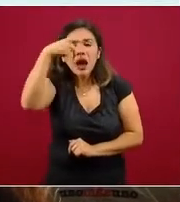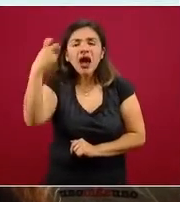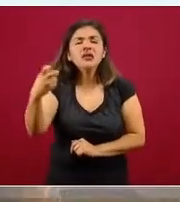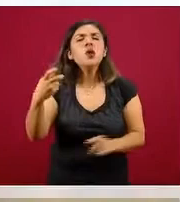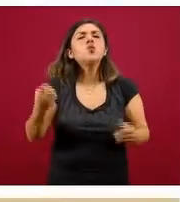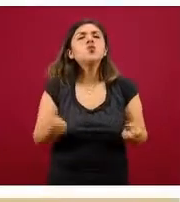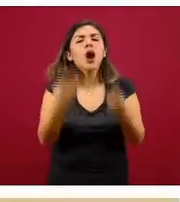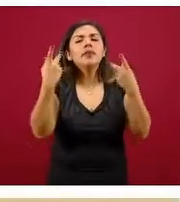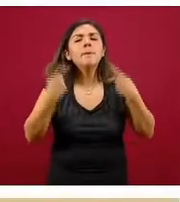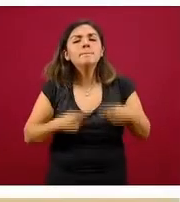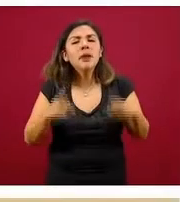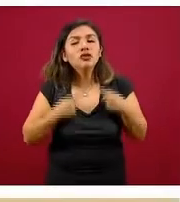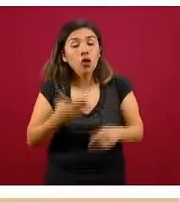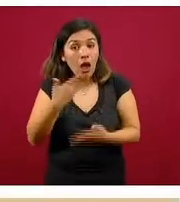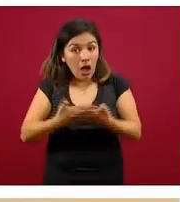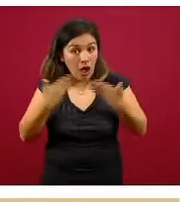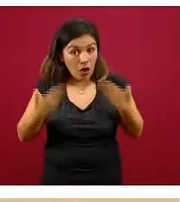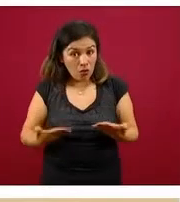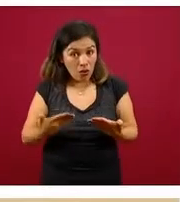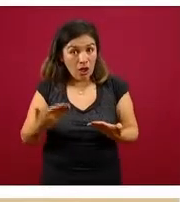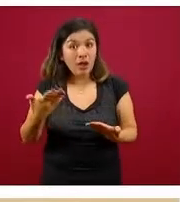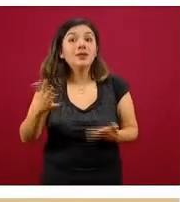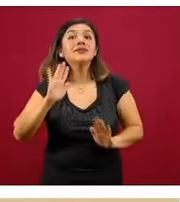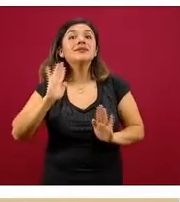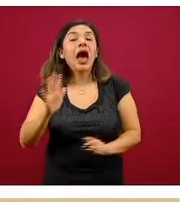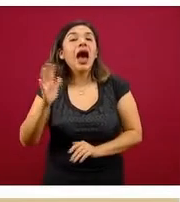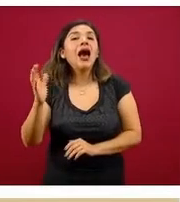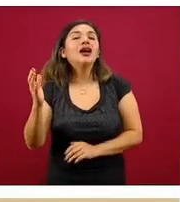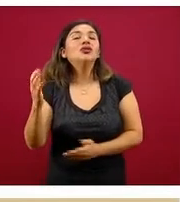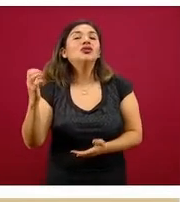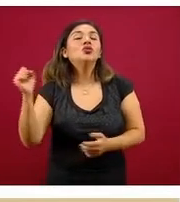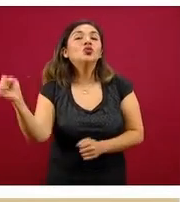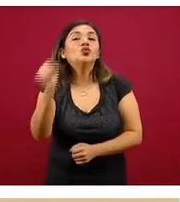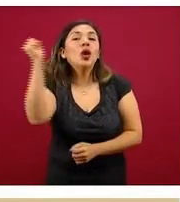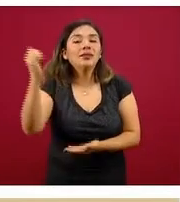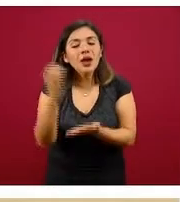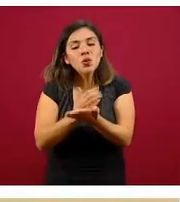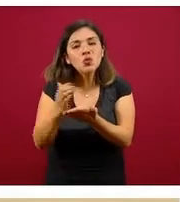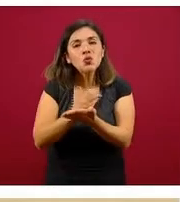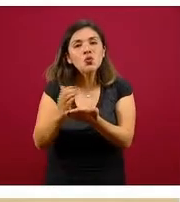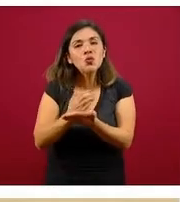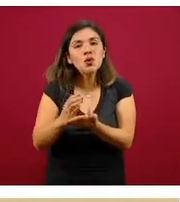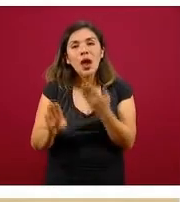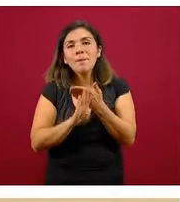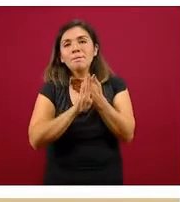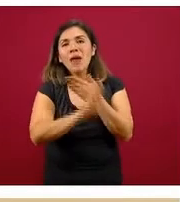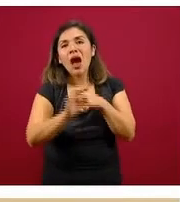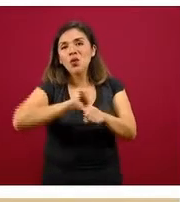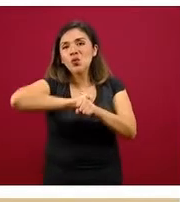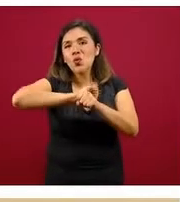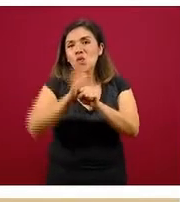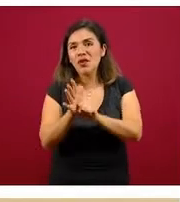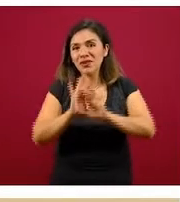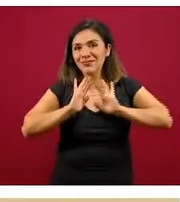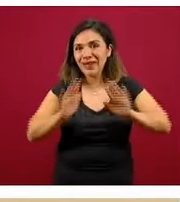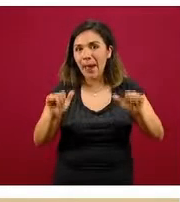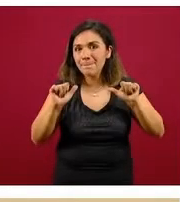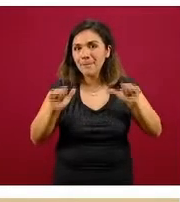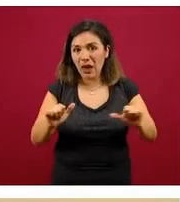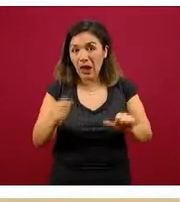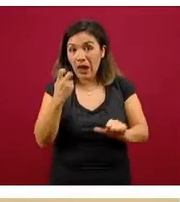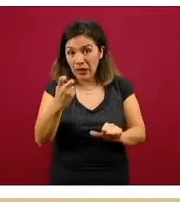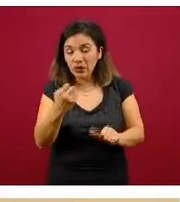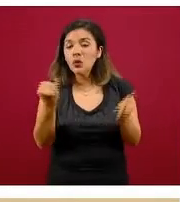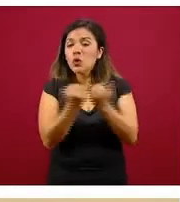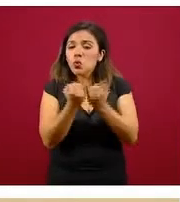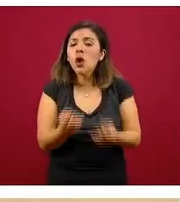las personas que hasta el momento felizmente han logrado recuperarse de la enfermedad, así como tenemos las